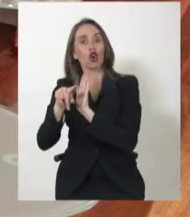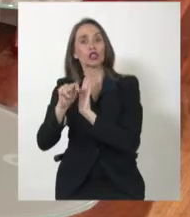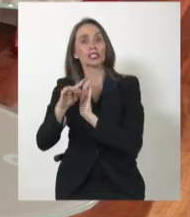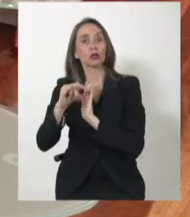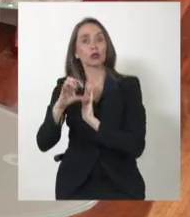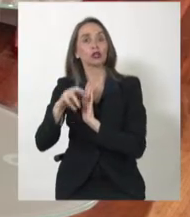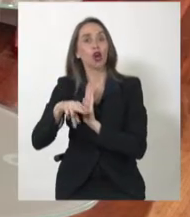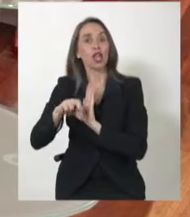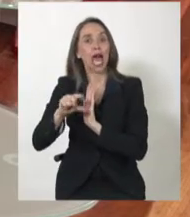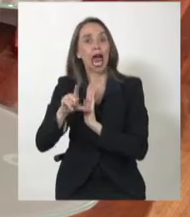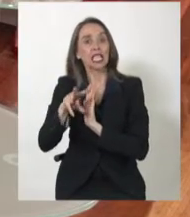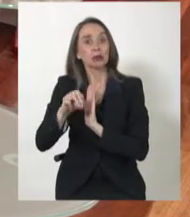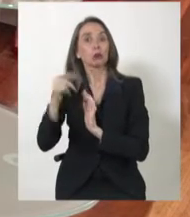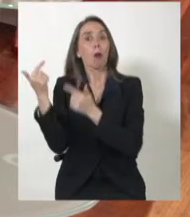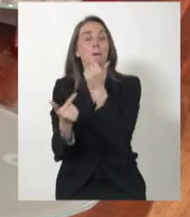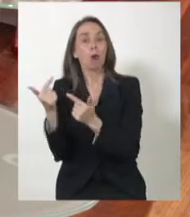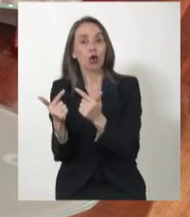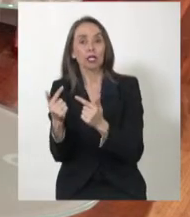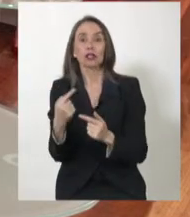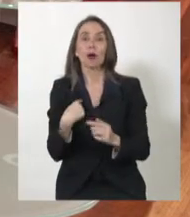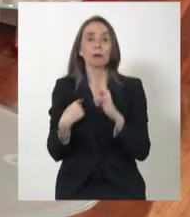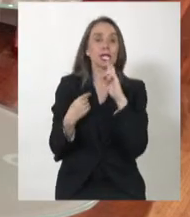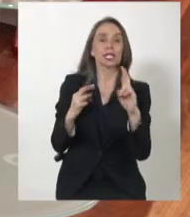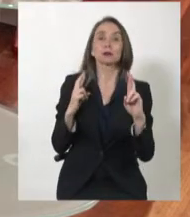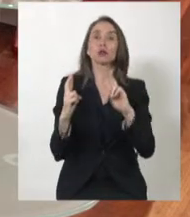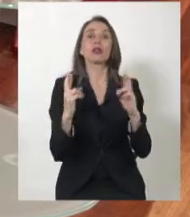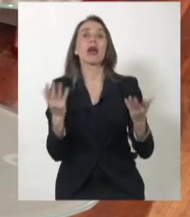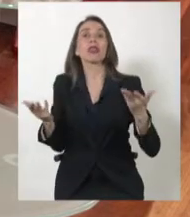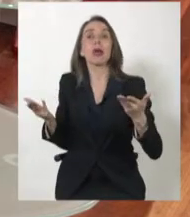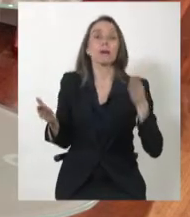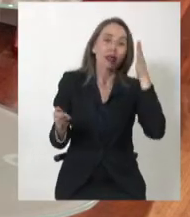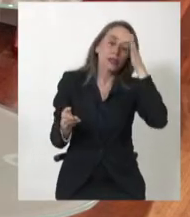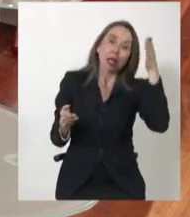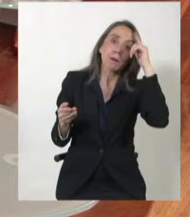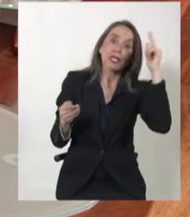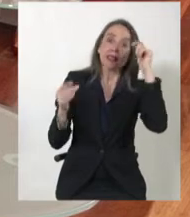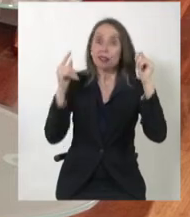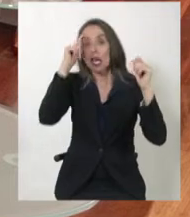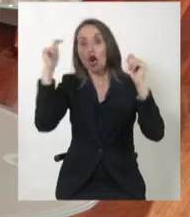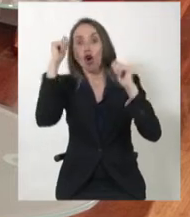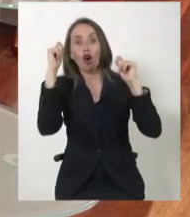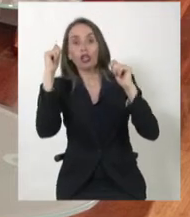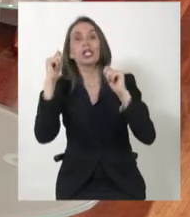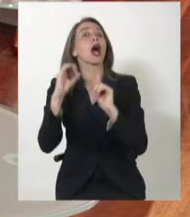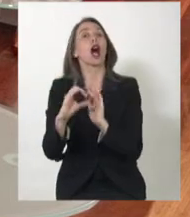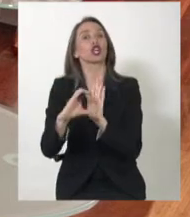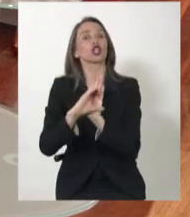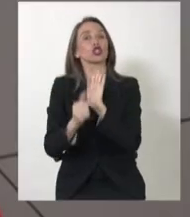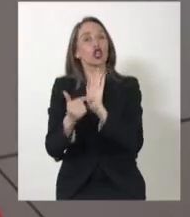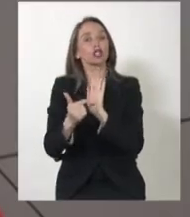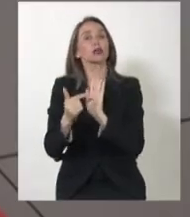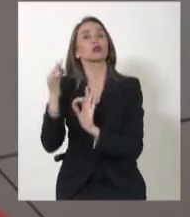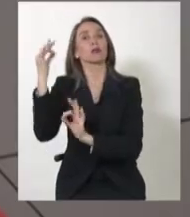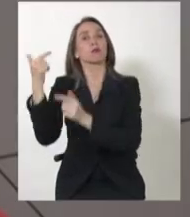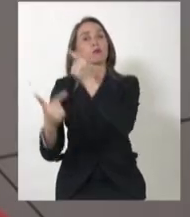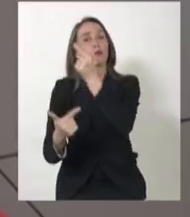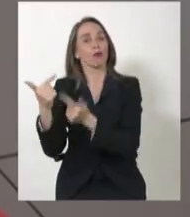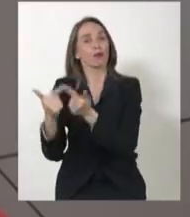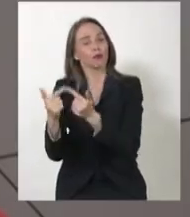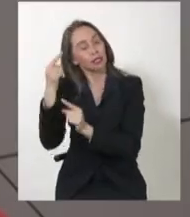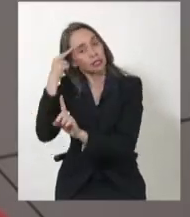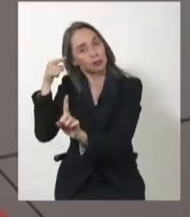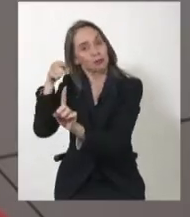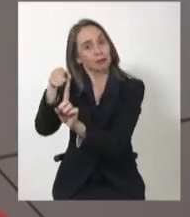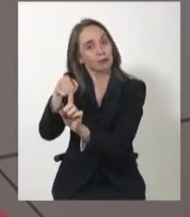Mi respuesta está condicionada por del lugar en donde pienso, que es un constitucionalismo político. Bien, dicho eso,